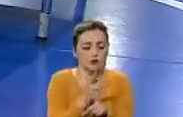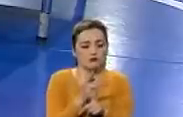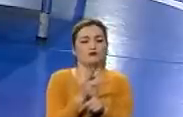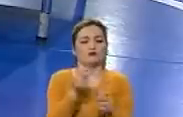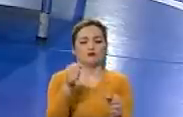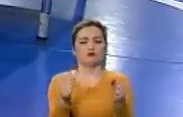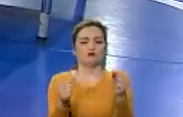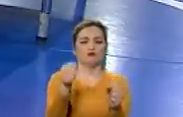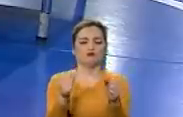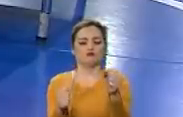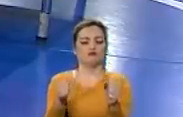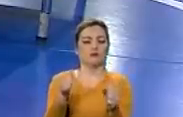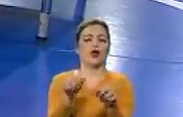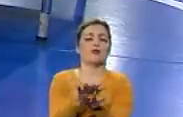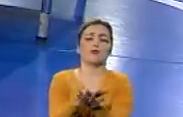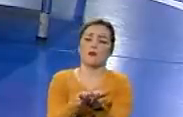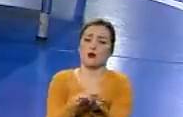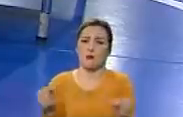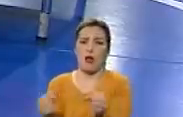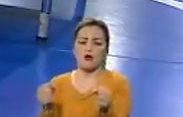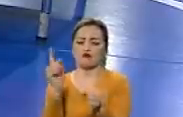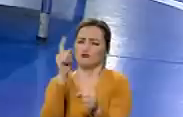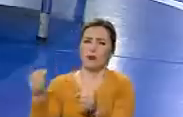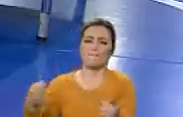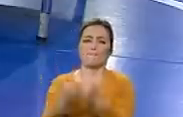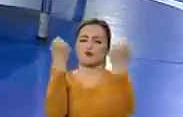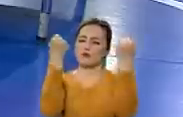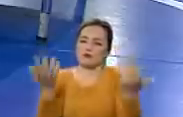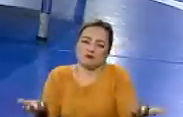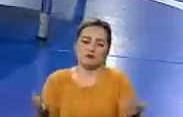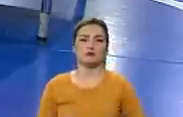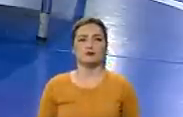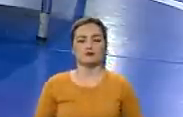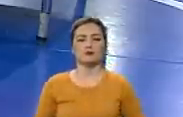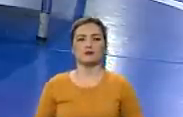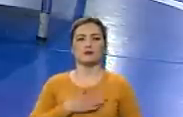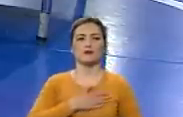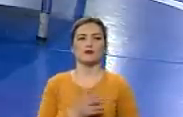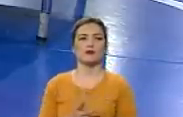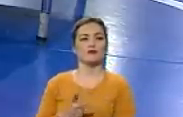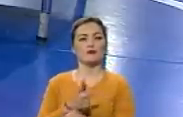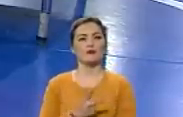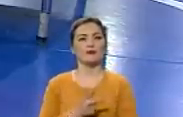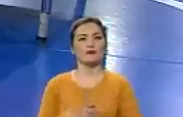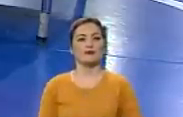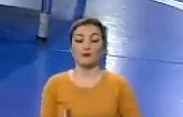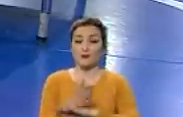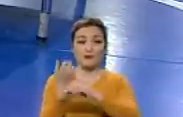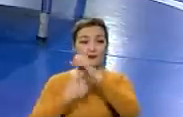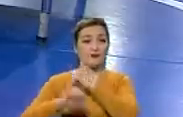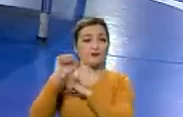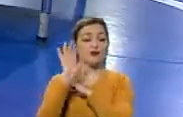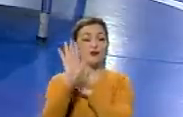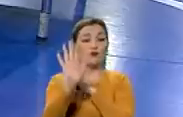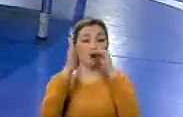está mojada suele haber accidentes de tránsito por la impericia de los conductores. Por favor, entonces, a tomar todas las precauciones del caso antes de salir de